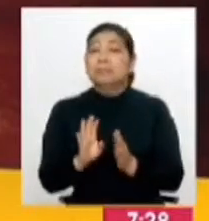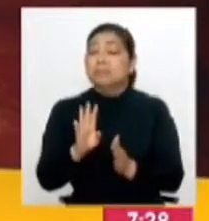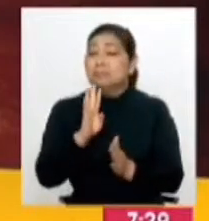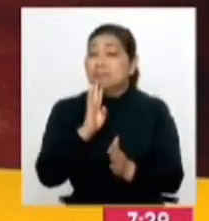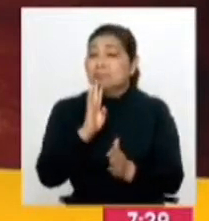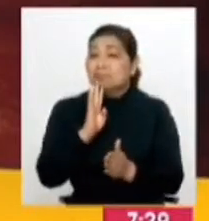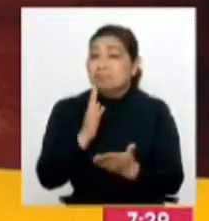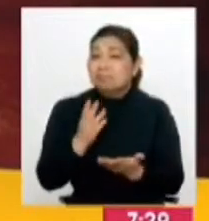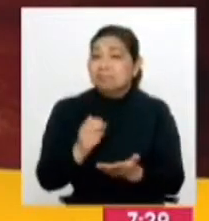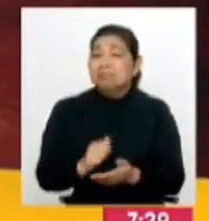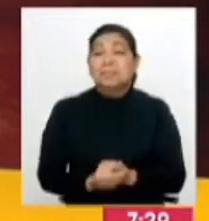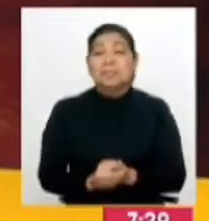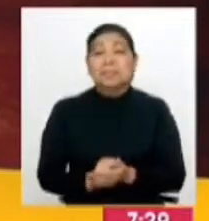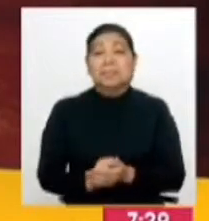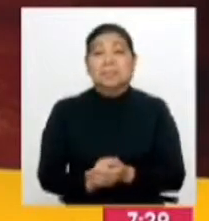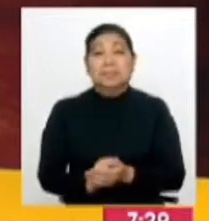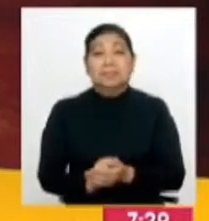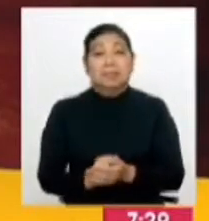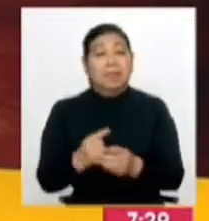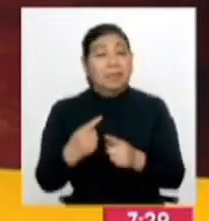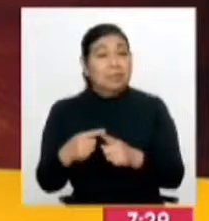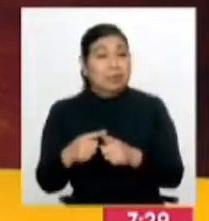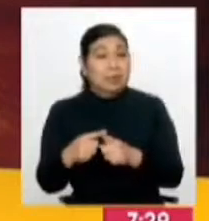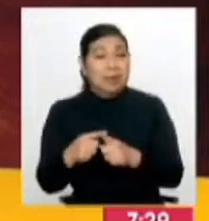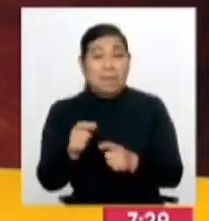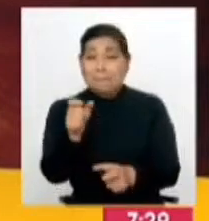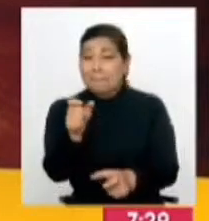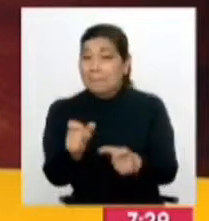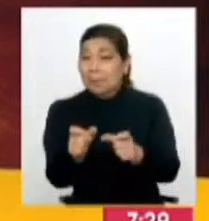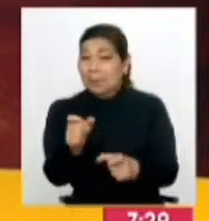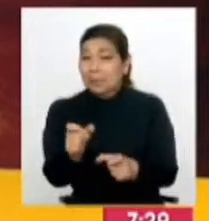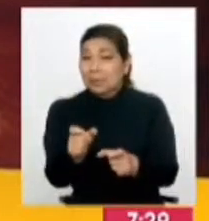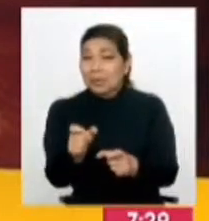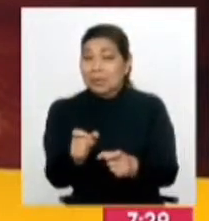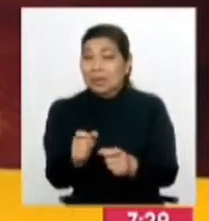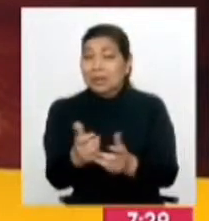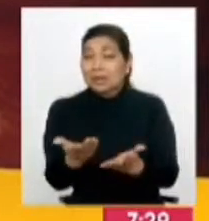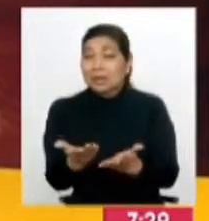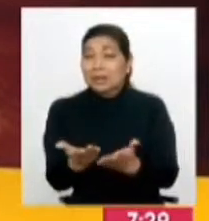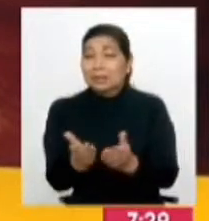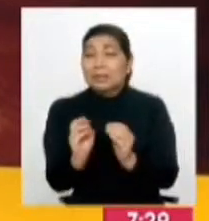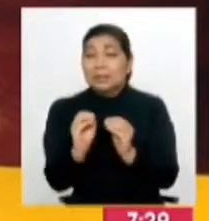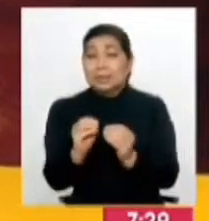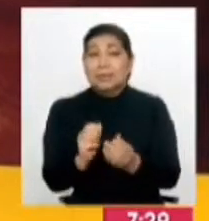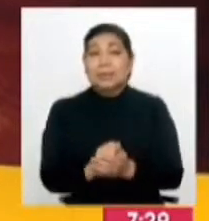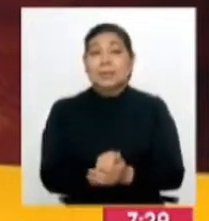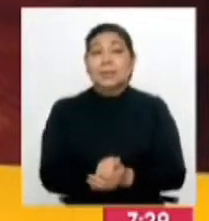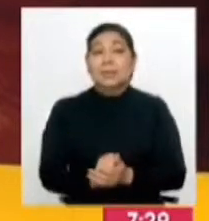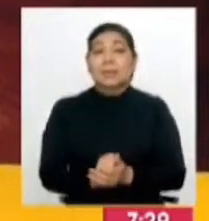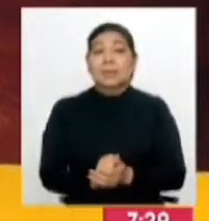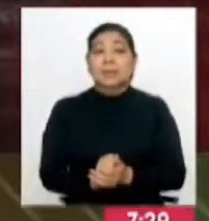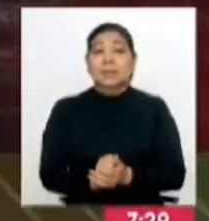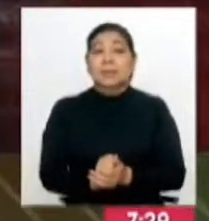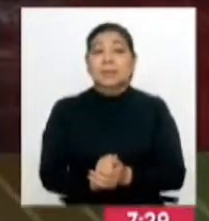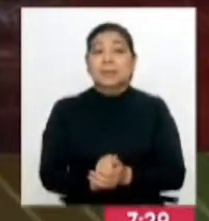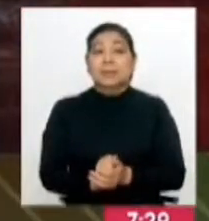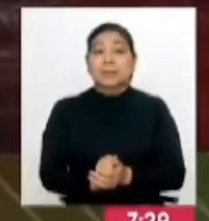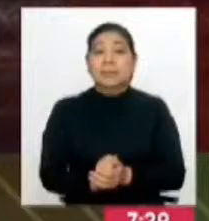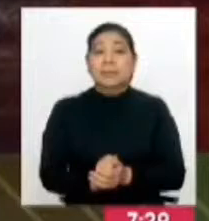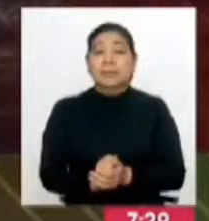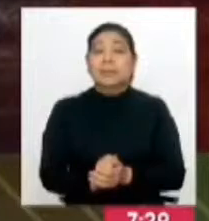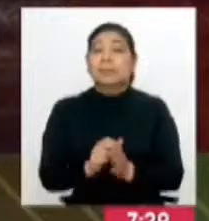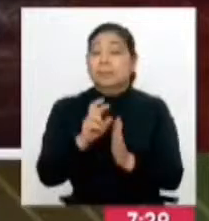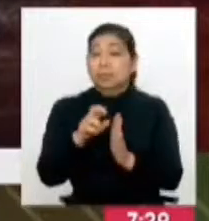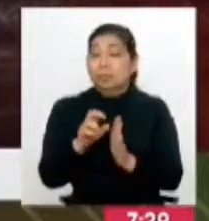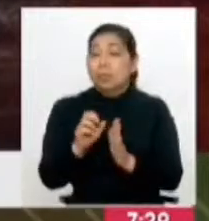habla y llegando pues a todos los peruanos, ¿no? Eso es lo más importante, ¿no? Para señalar, para comenzar. Sí, claro, bueno.